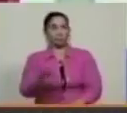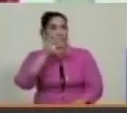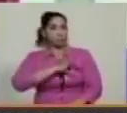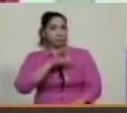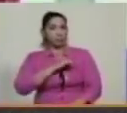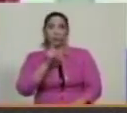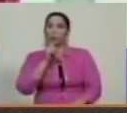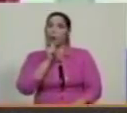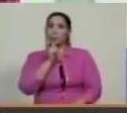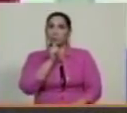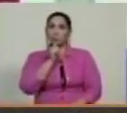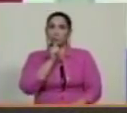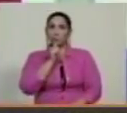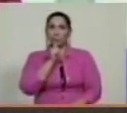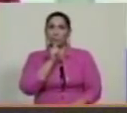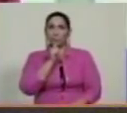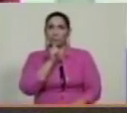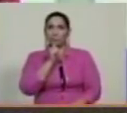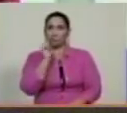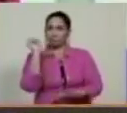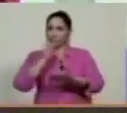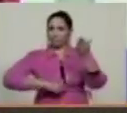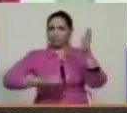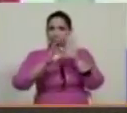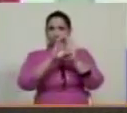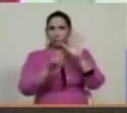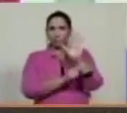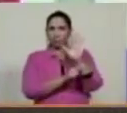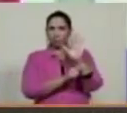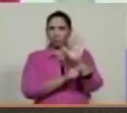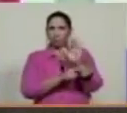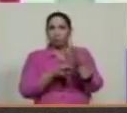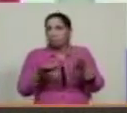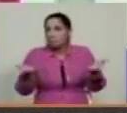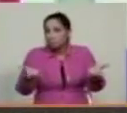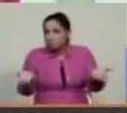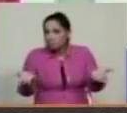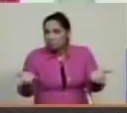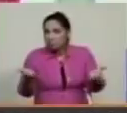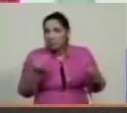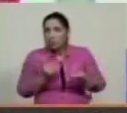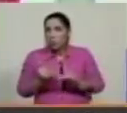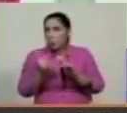está en la Constitución. ¿Y la igualdad qué?